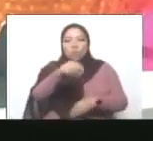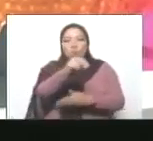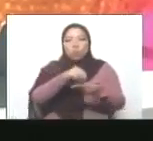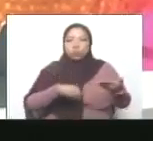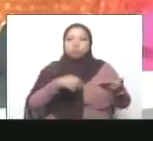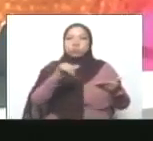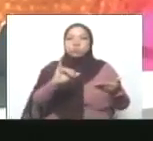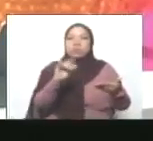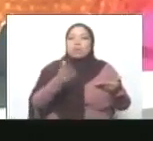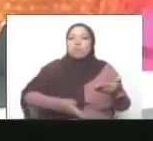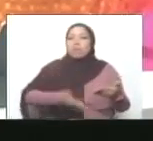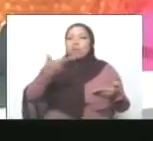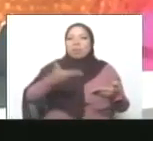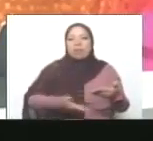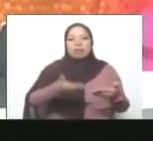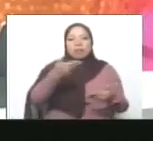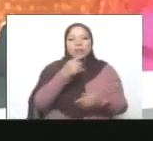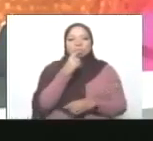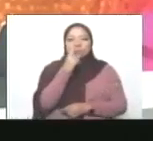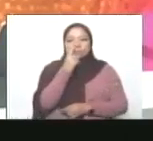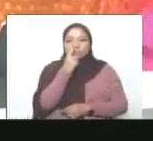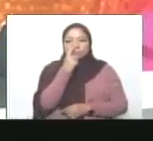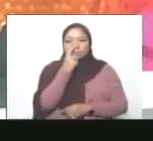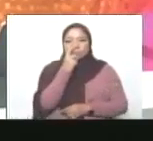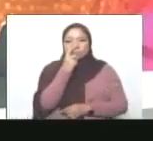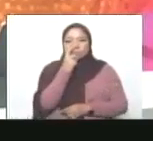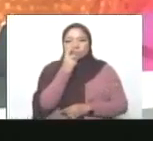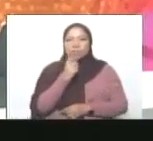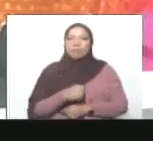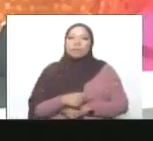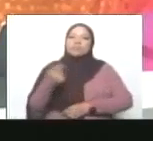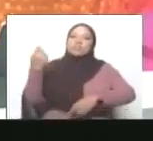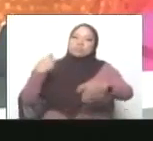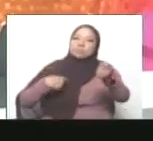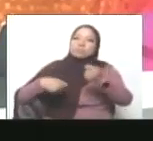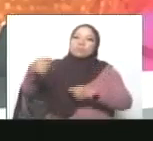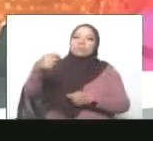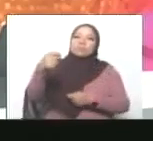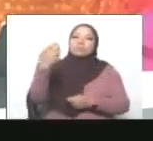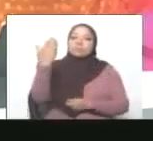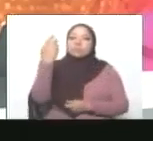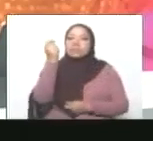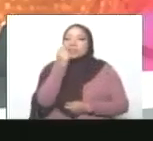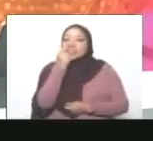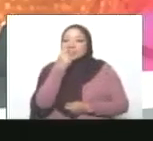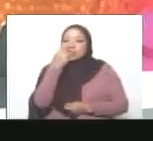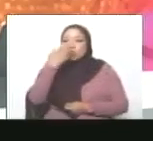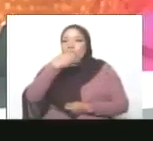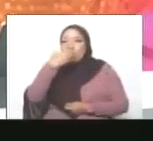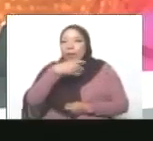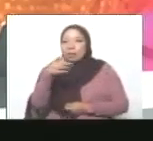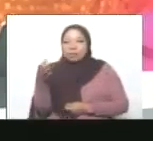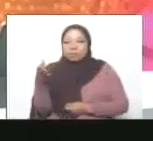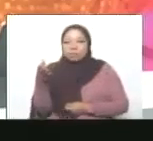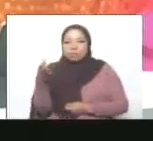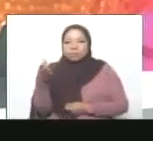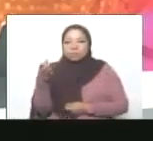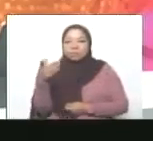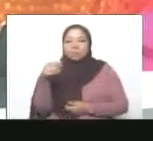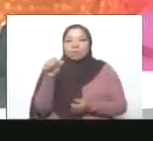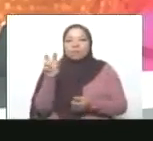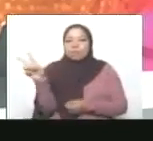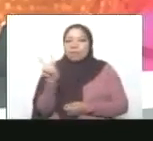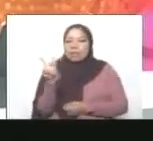un acuerdo importantísimo para exportar de Venezuela aguacate de la